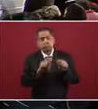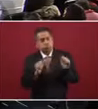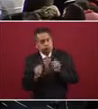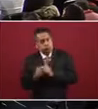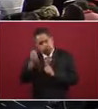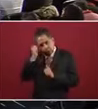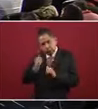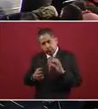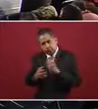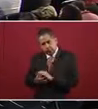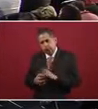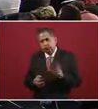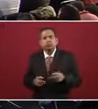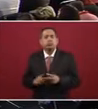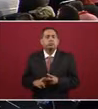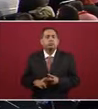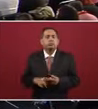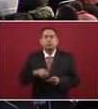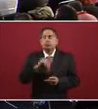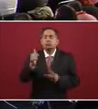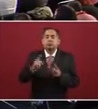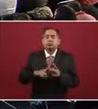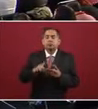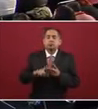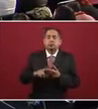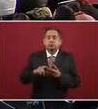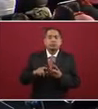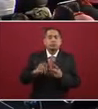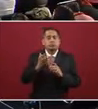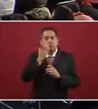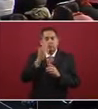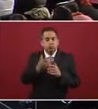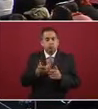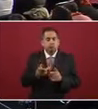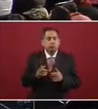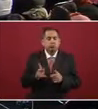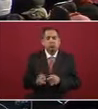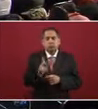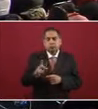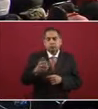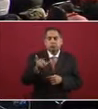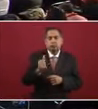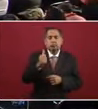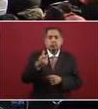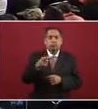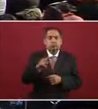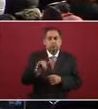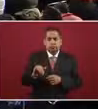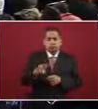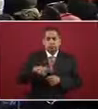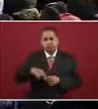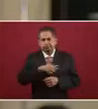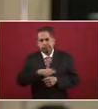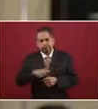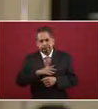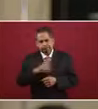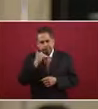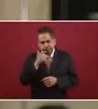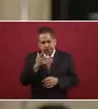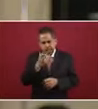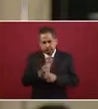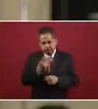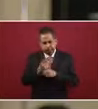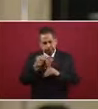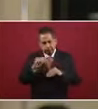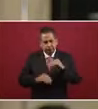Sinaloa. En Loma de Bacum, la tribu Yaqui, o una facción de la tribu Yaqui, debería decirlo, se ha opuesto a la operación y